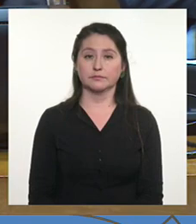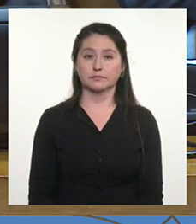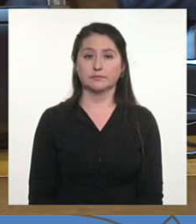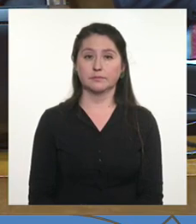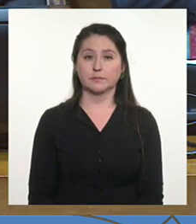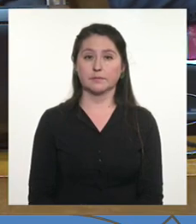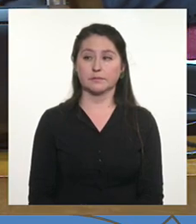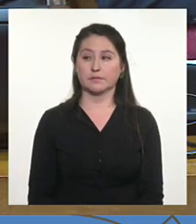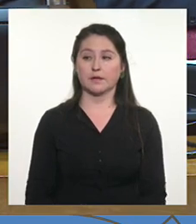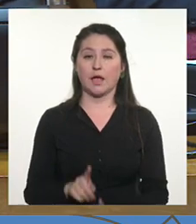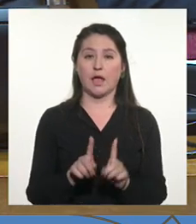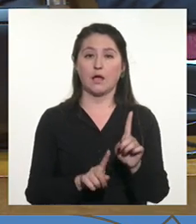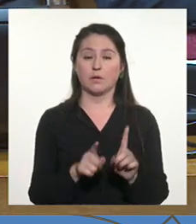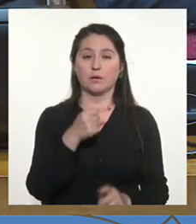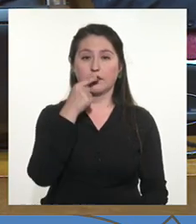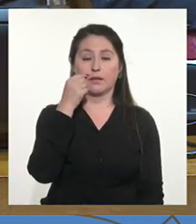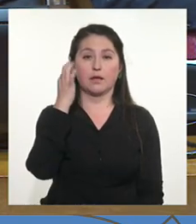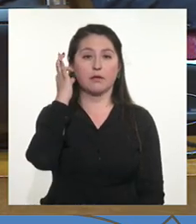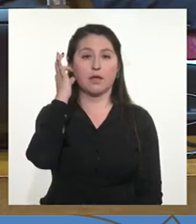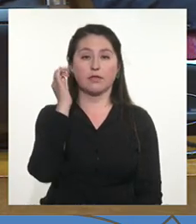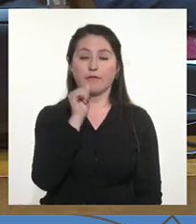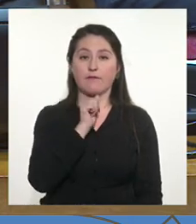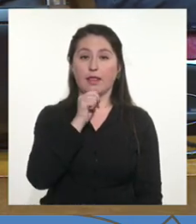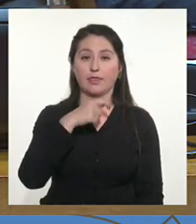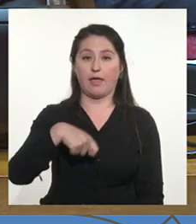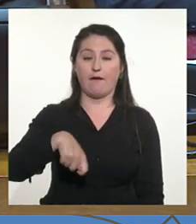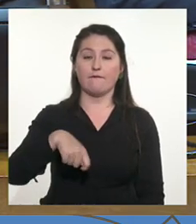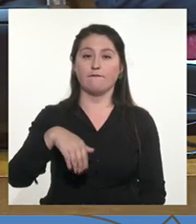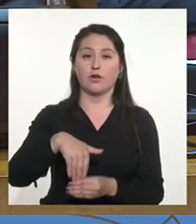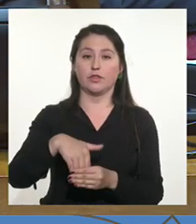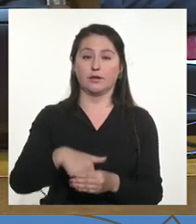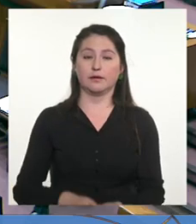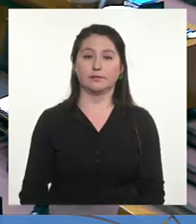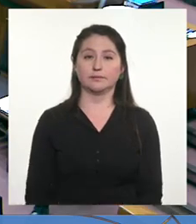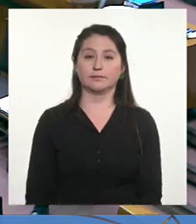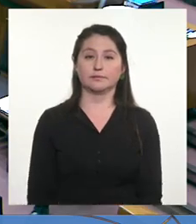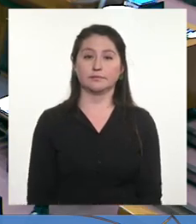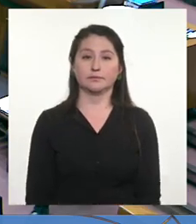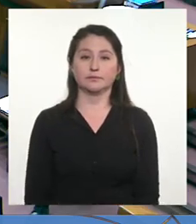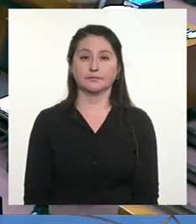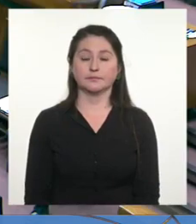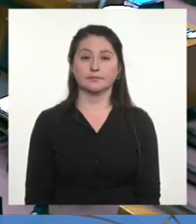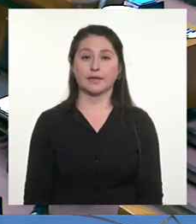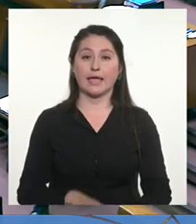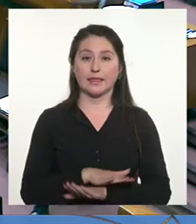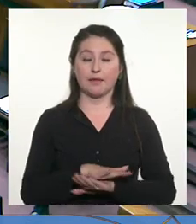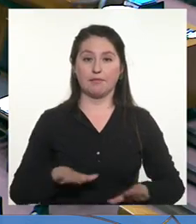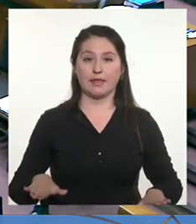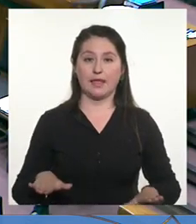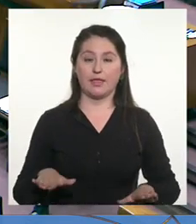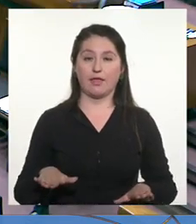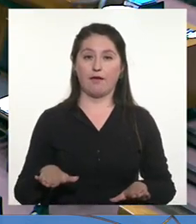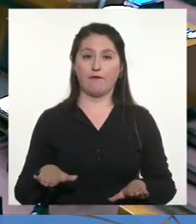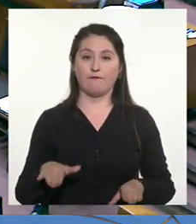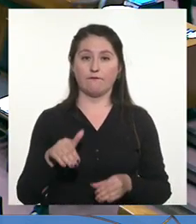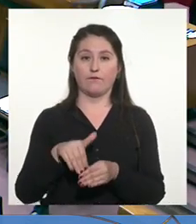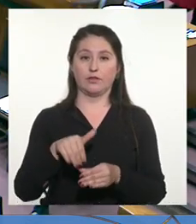alguna señora senadora señor senador ha emitido su voto terminada la votación